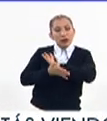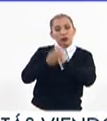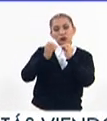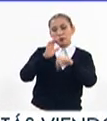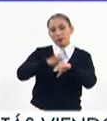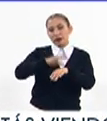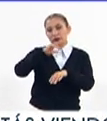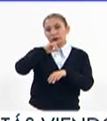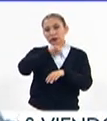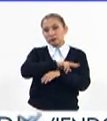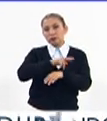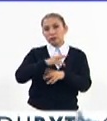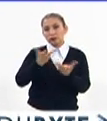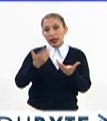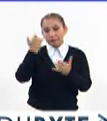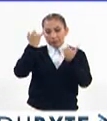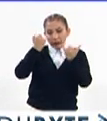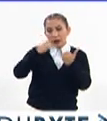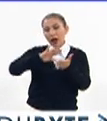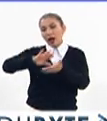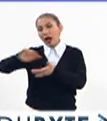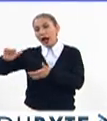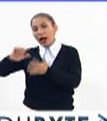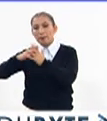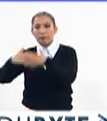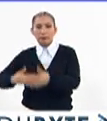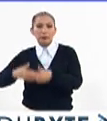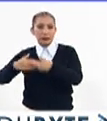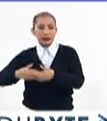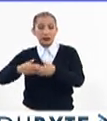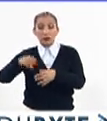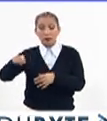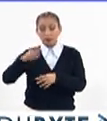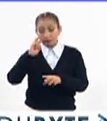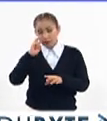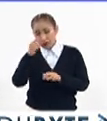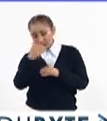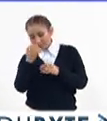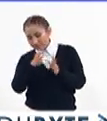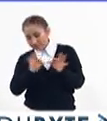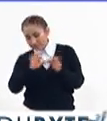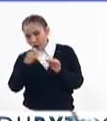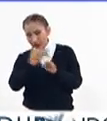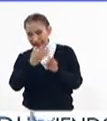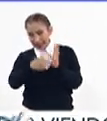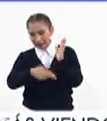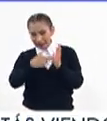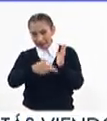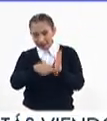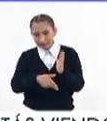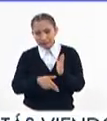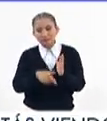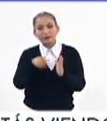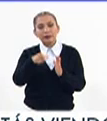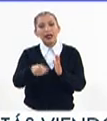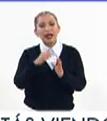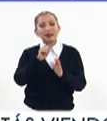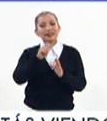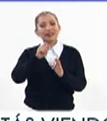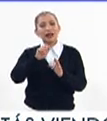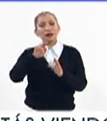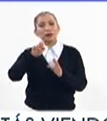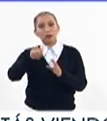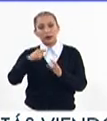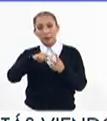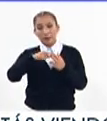mucho más rápido, ahora sí que de emprendedor a empresario. La expectativa, de acuerdo con lo expuesto en estos talleres, es que las startups